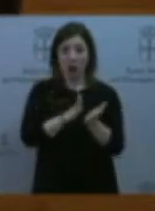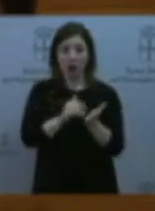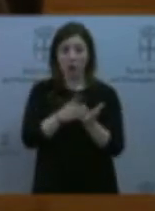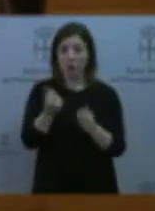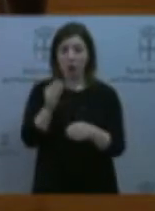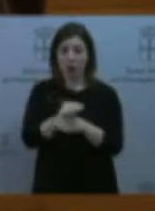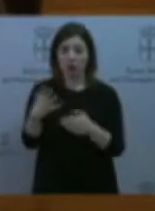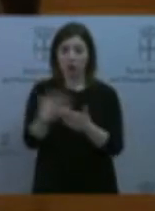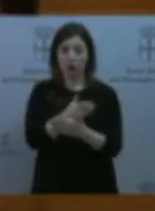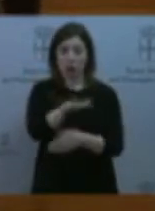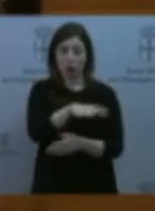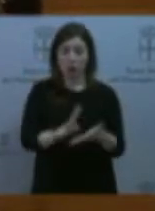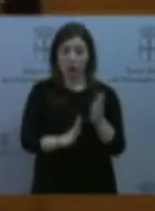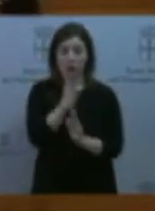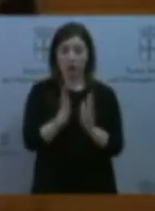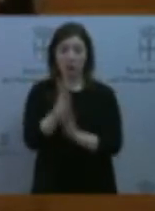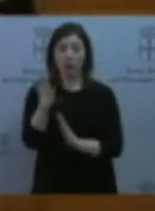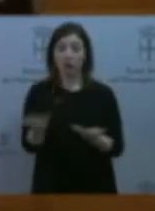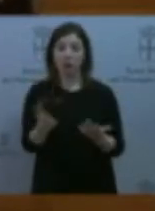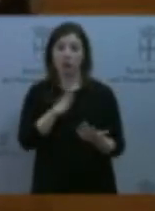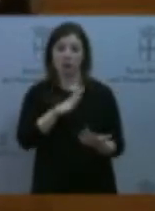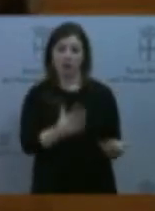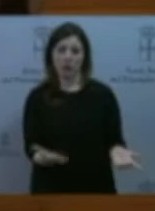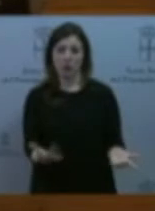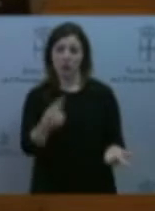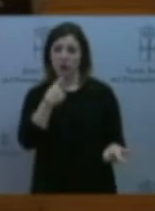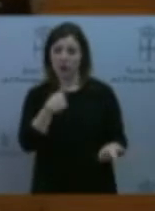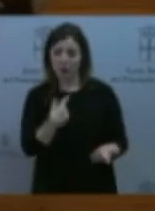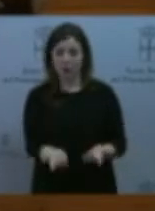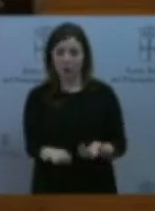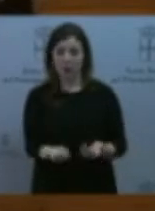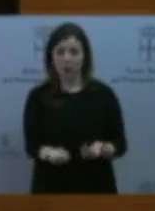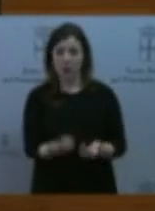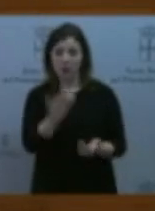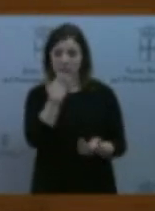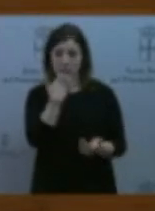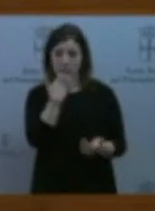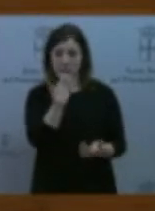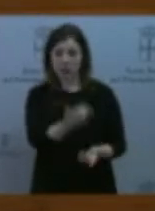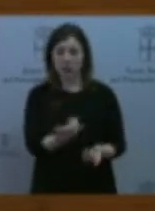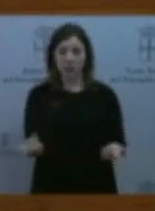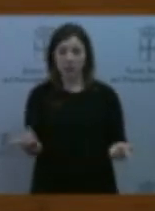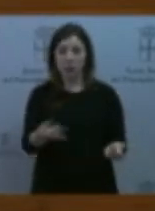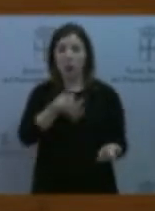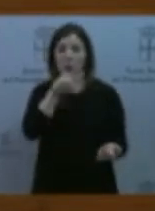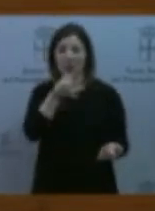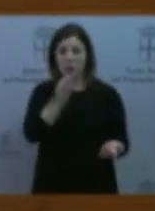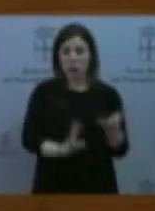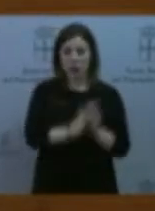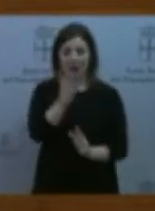por favor, díganme si eso no es un discurso incendiario. Pues sí que lo es, señoría, sí que lo